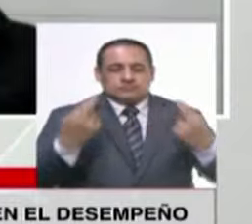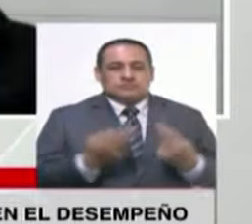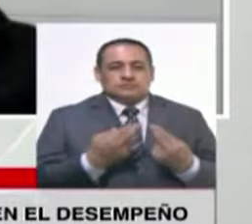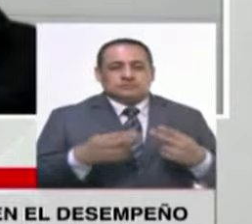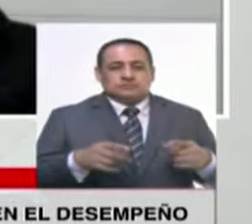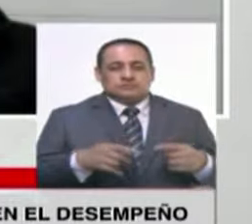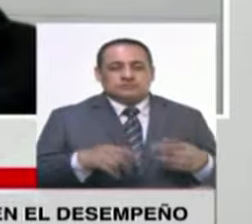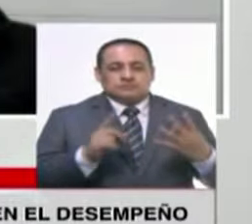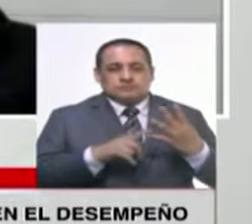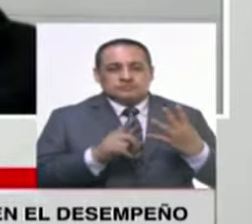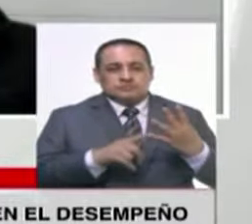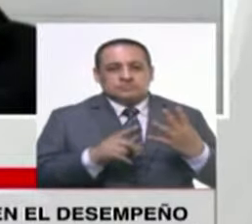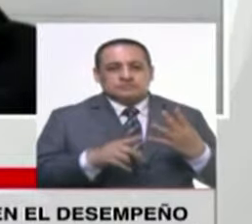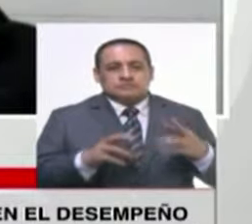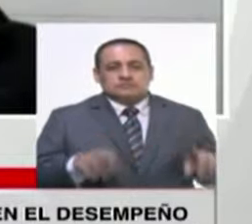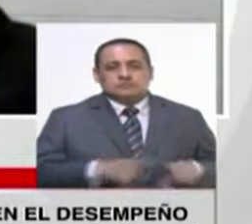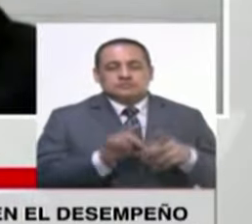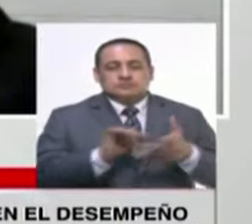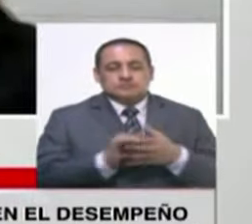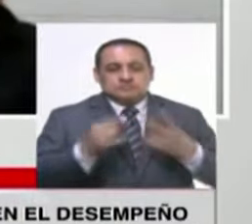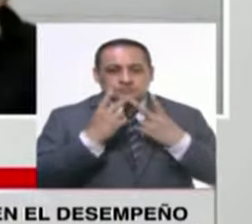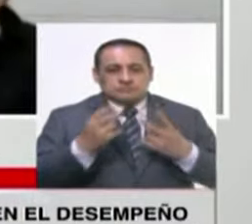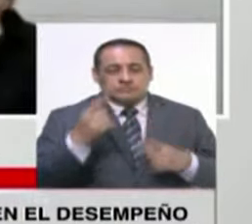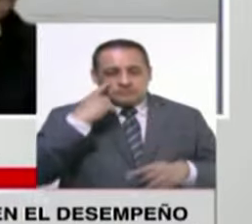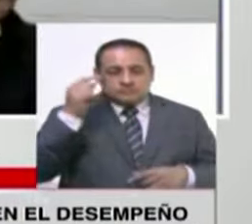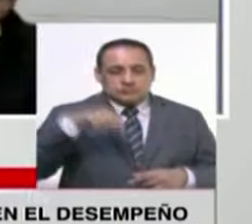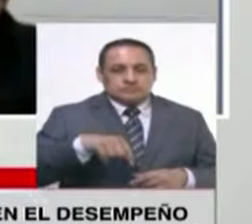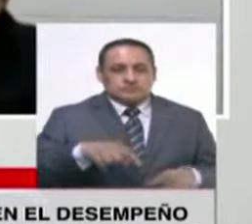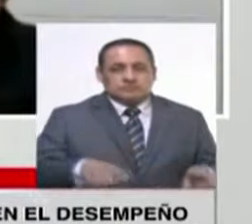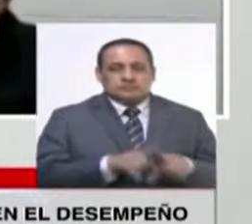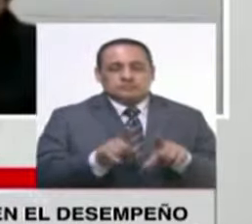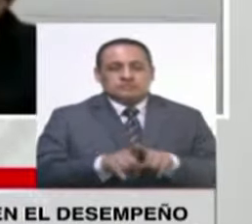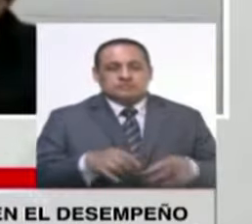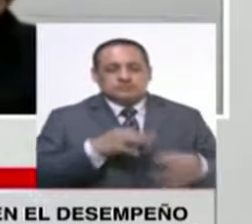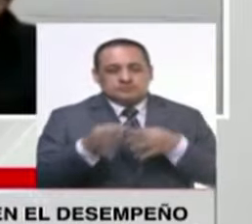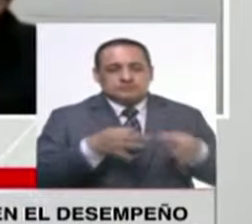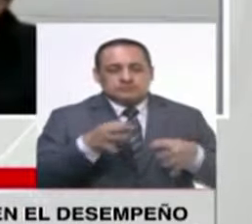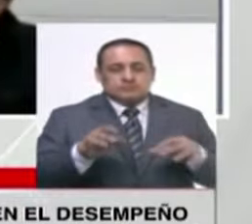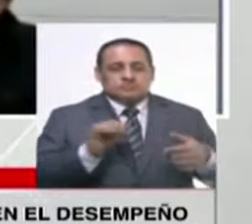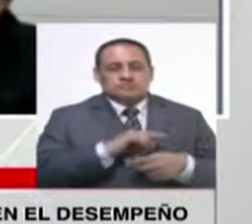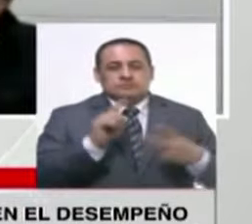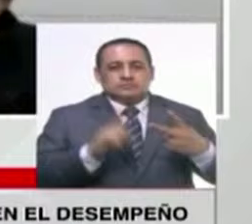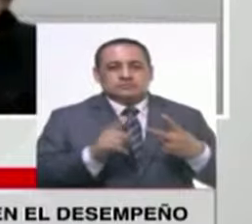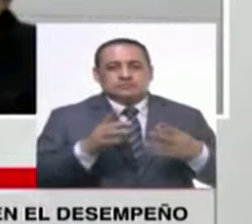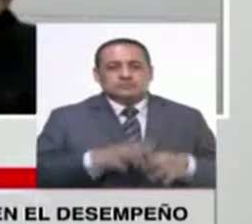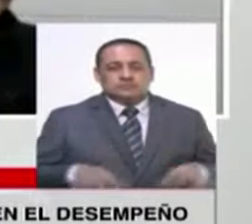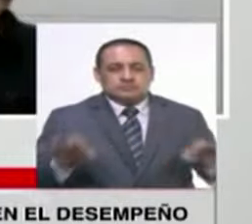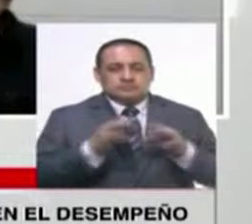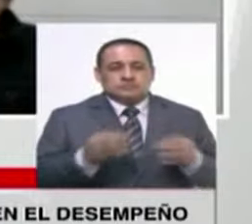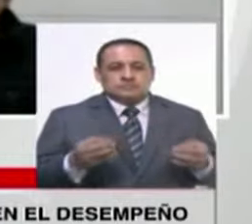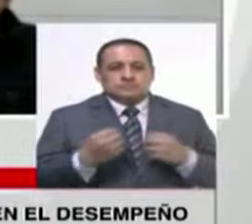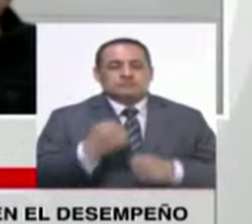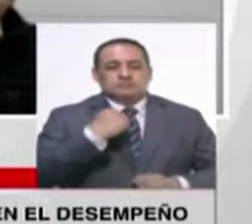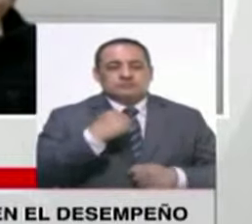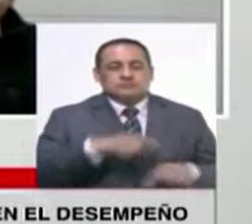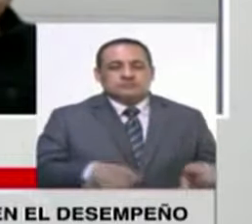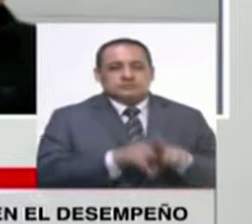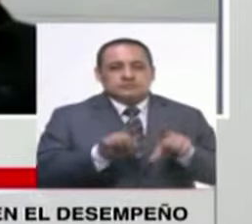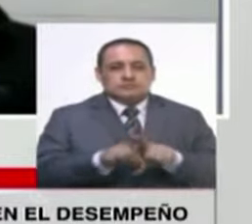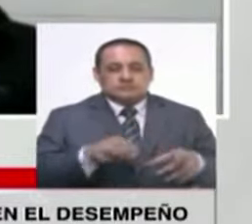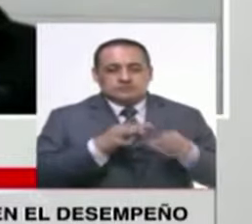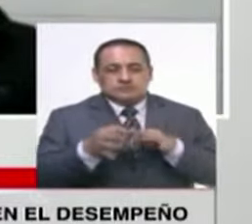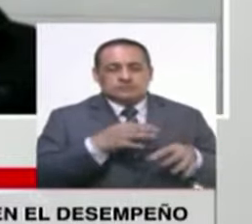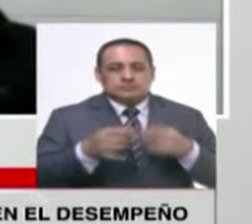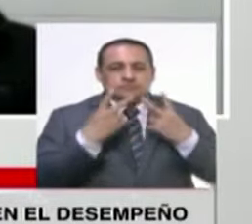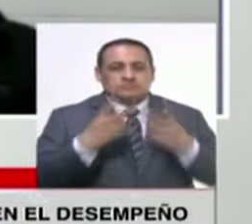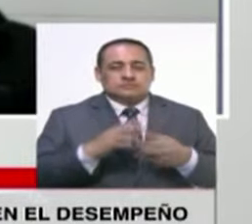la cuarta, perdón, que está usted presente. Y acaba de mencionar dos cosas más graves aún. Acaba de